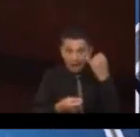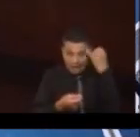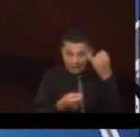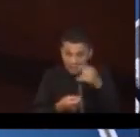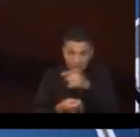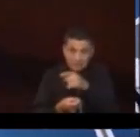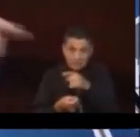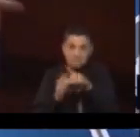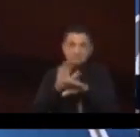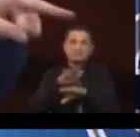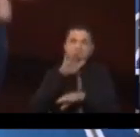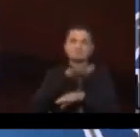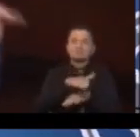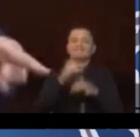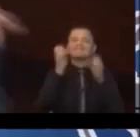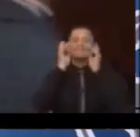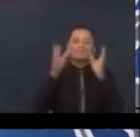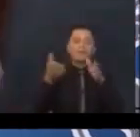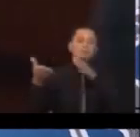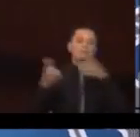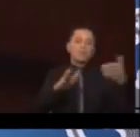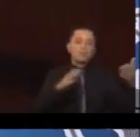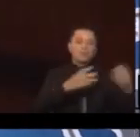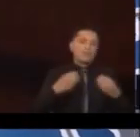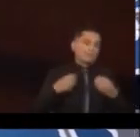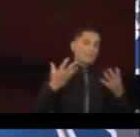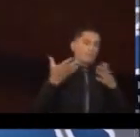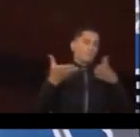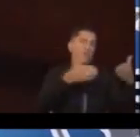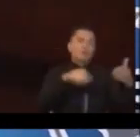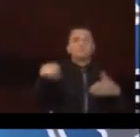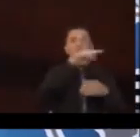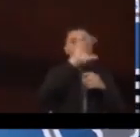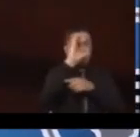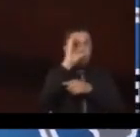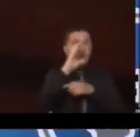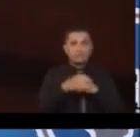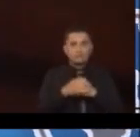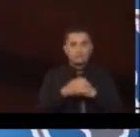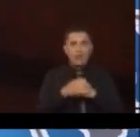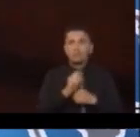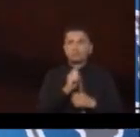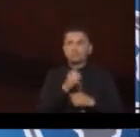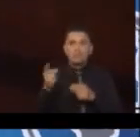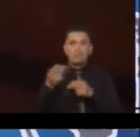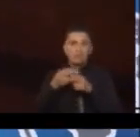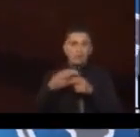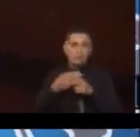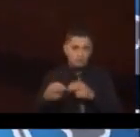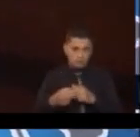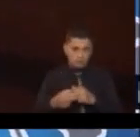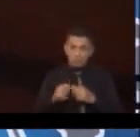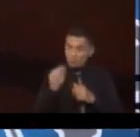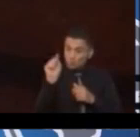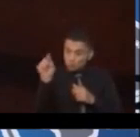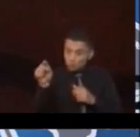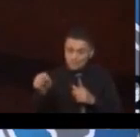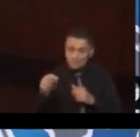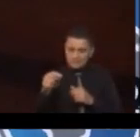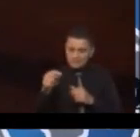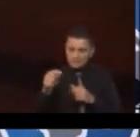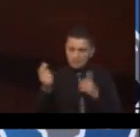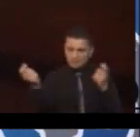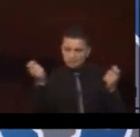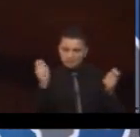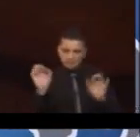institucional va a tener repercusiones en vidas de colombianos. Si es que ya no las van a empezar a tener porque usted, con